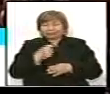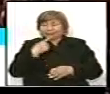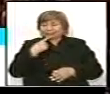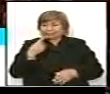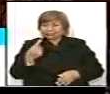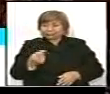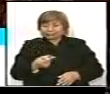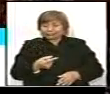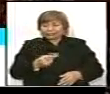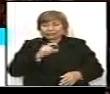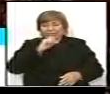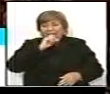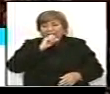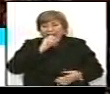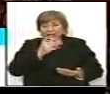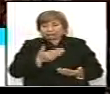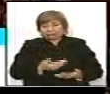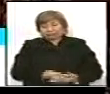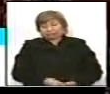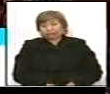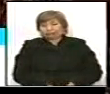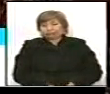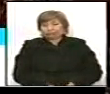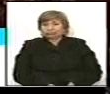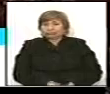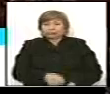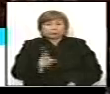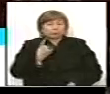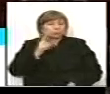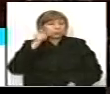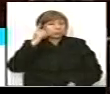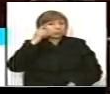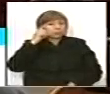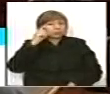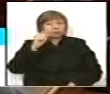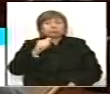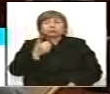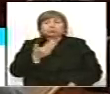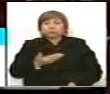sean egoístas. No piensen en otros.